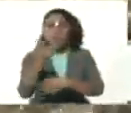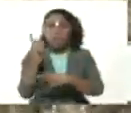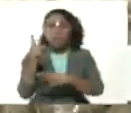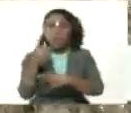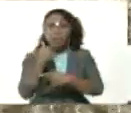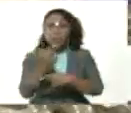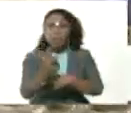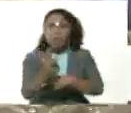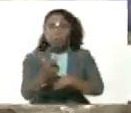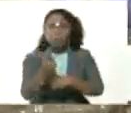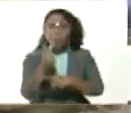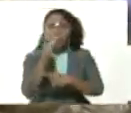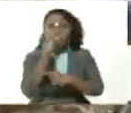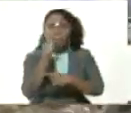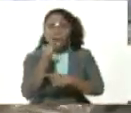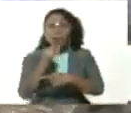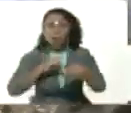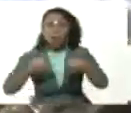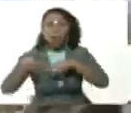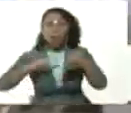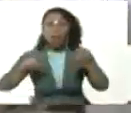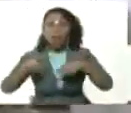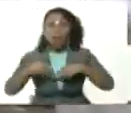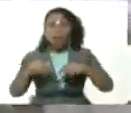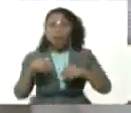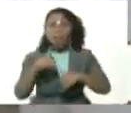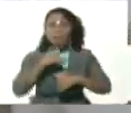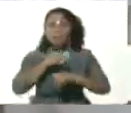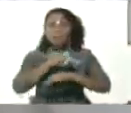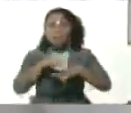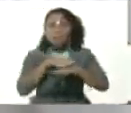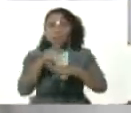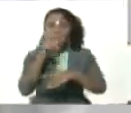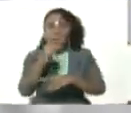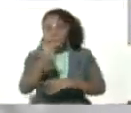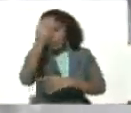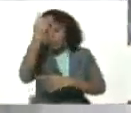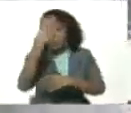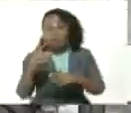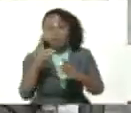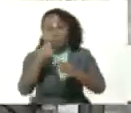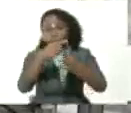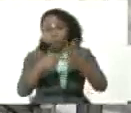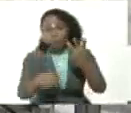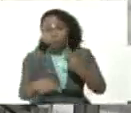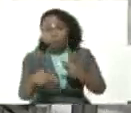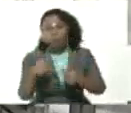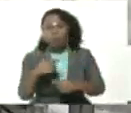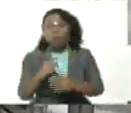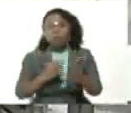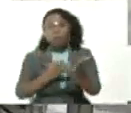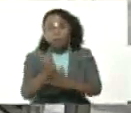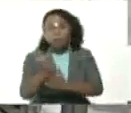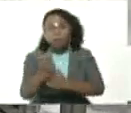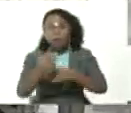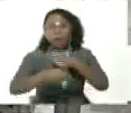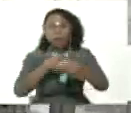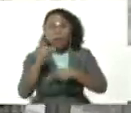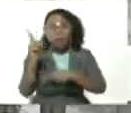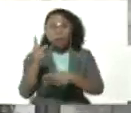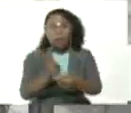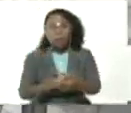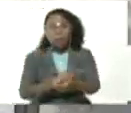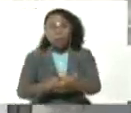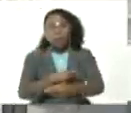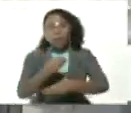indicó y nos los orientó, las coordinaciones con el ministro Ceballos, el ministro Tarete, el ministro Reverol, el ministro Leal Tellería, para garantizar a estos hermanos